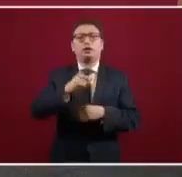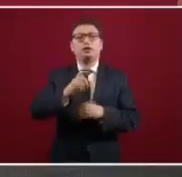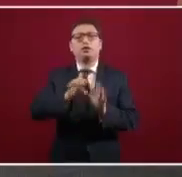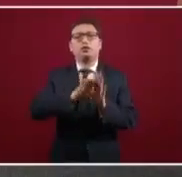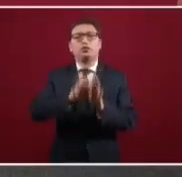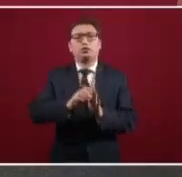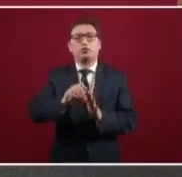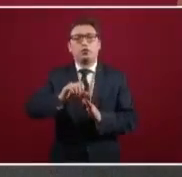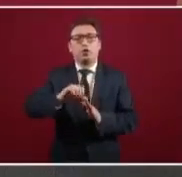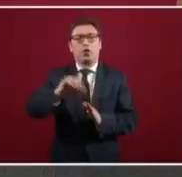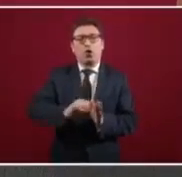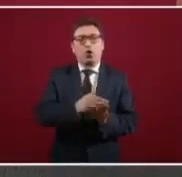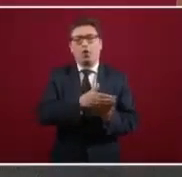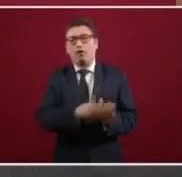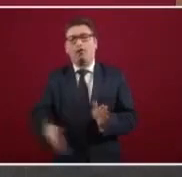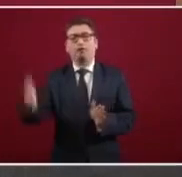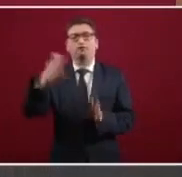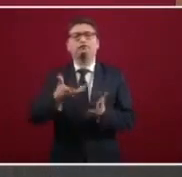ahora